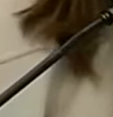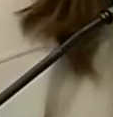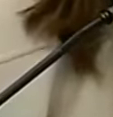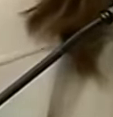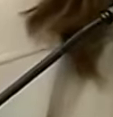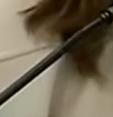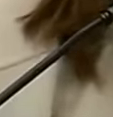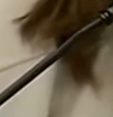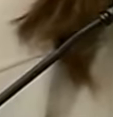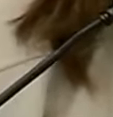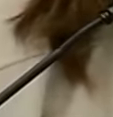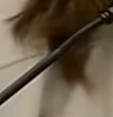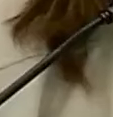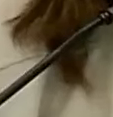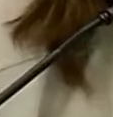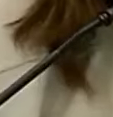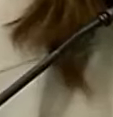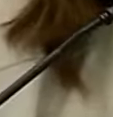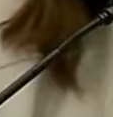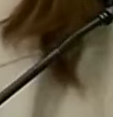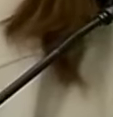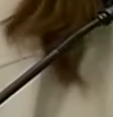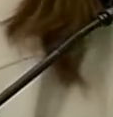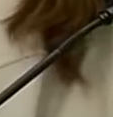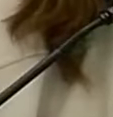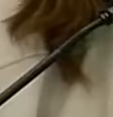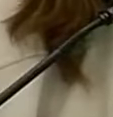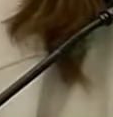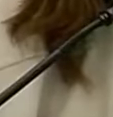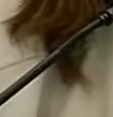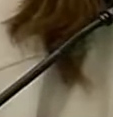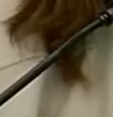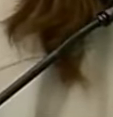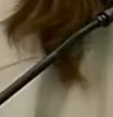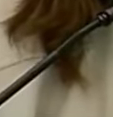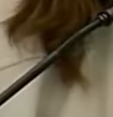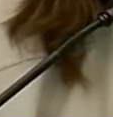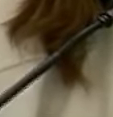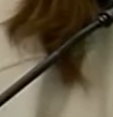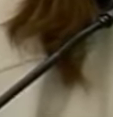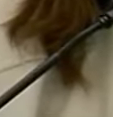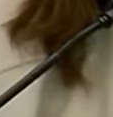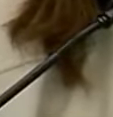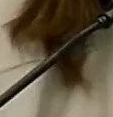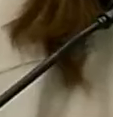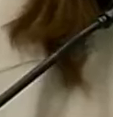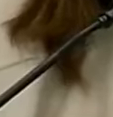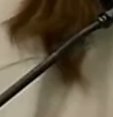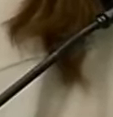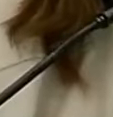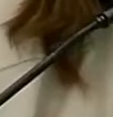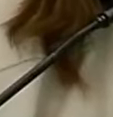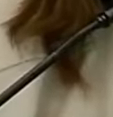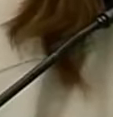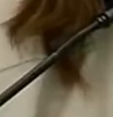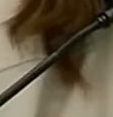relevantes logros en controles de personas, 218.000 personas controladas, 157 detenidos,